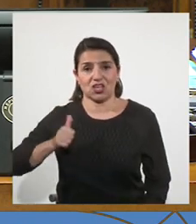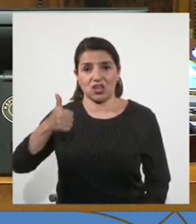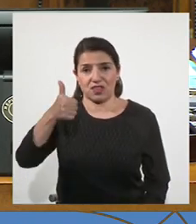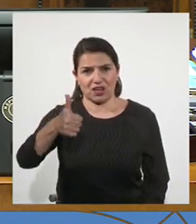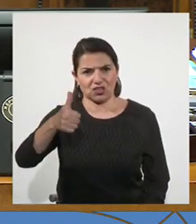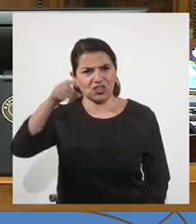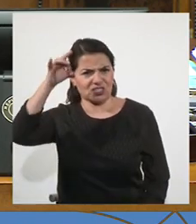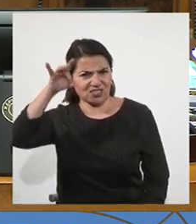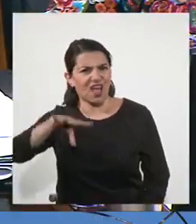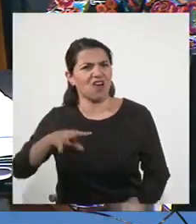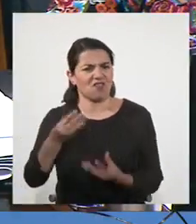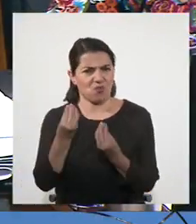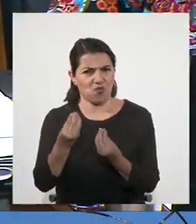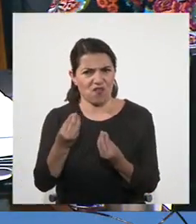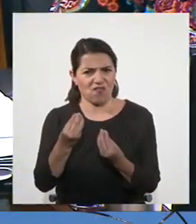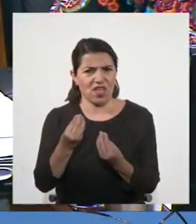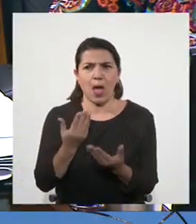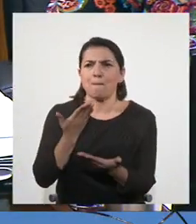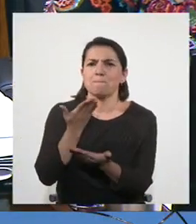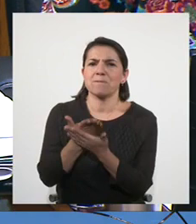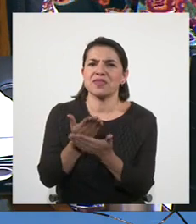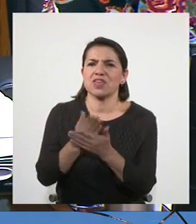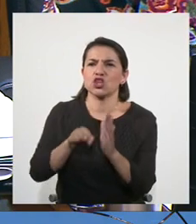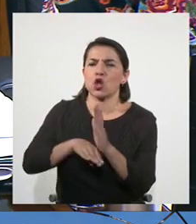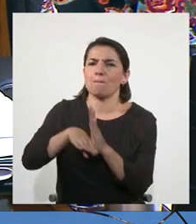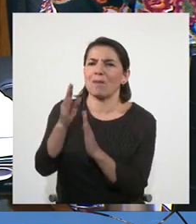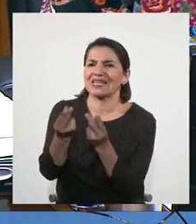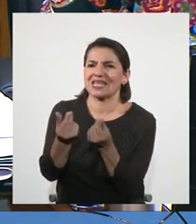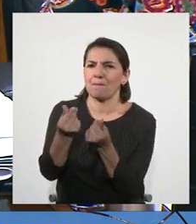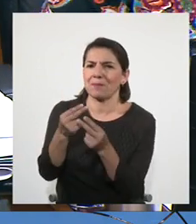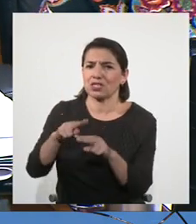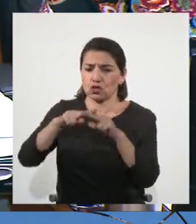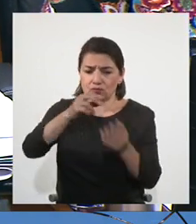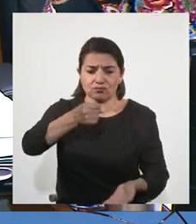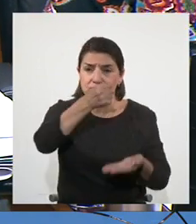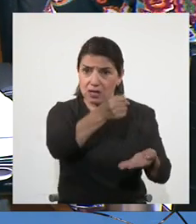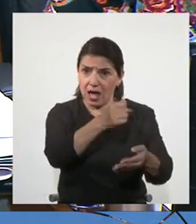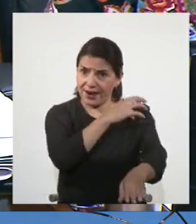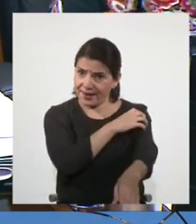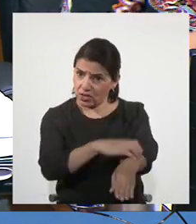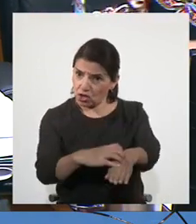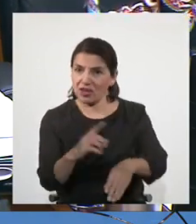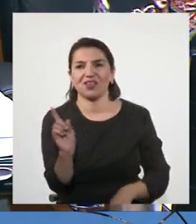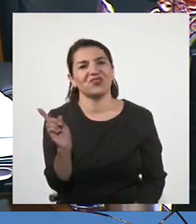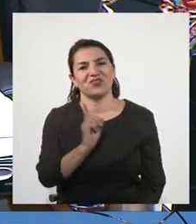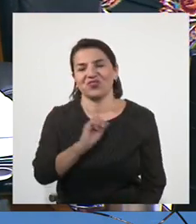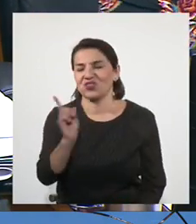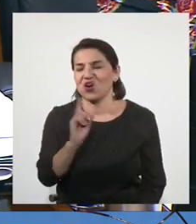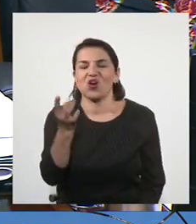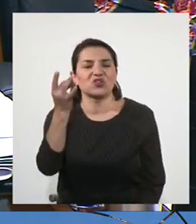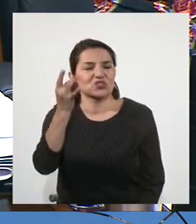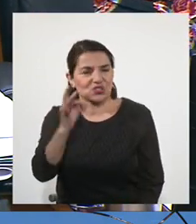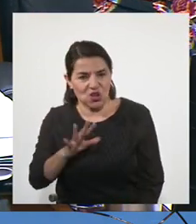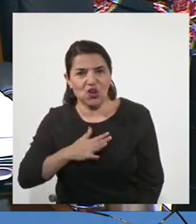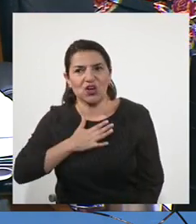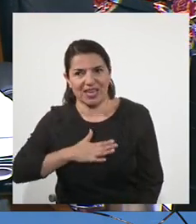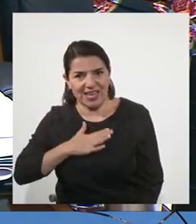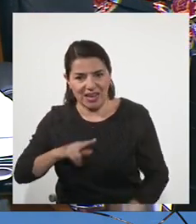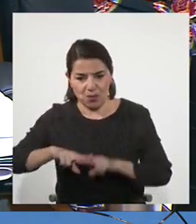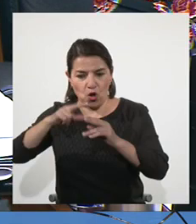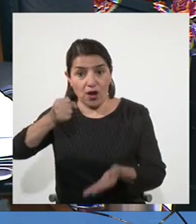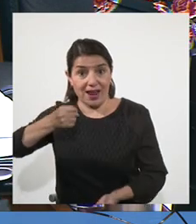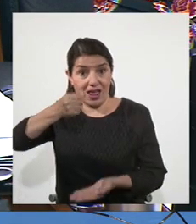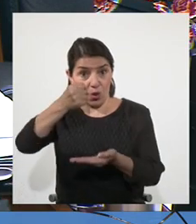sabe muy bien. No estamos pidiendo un solo peso más para regiones. Solo queremos que los recursos del FAR vayan al